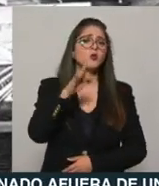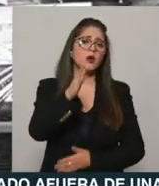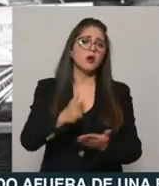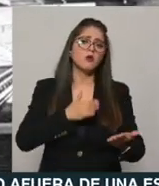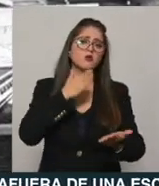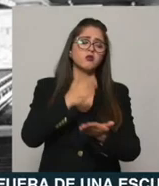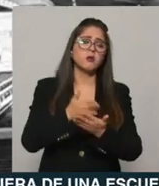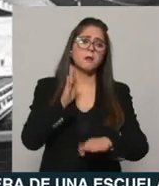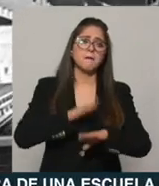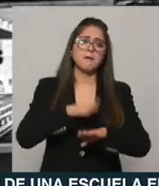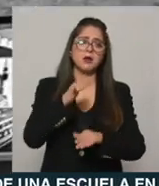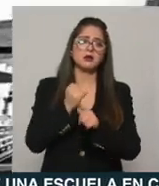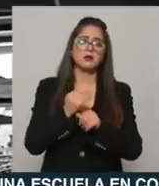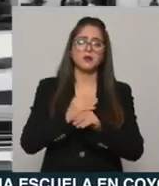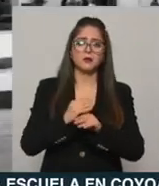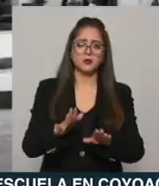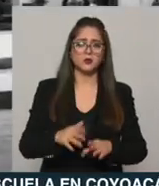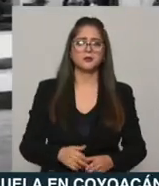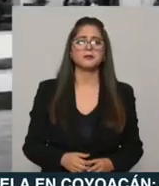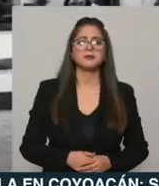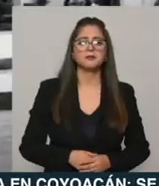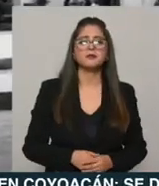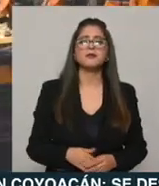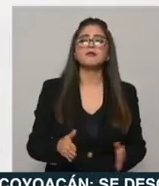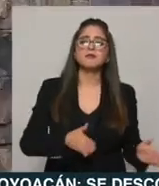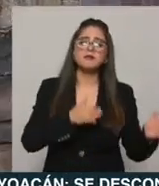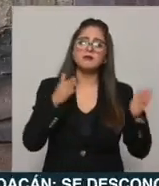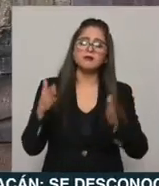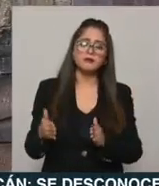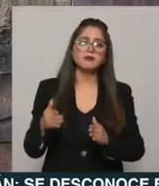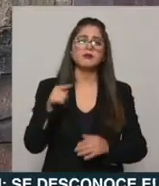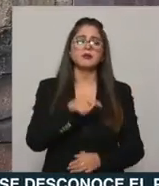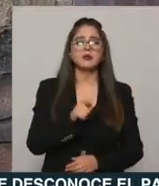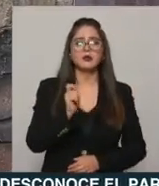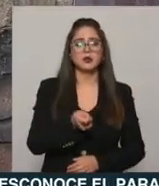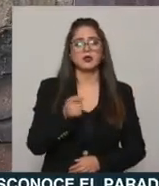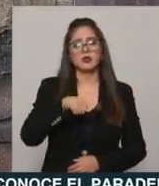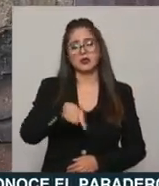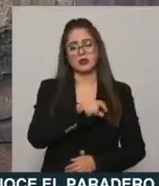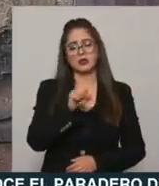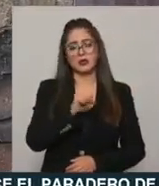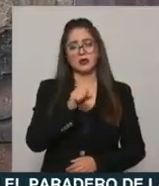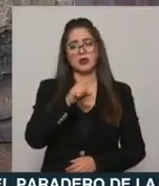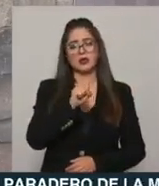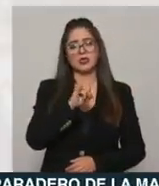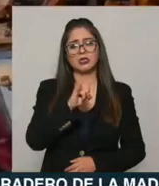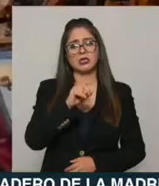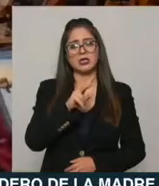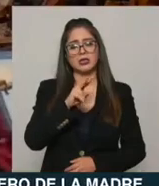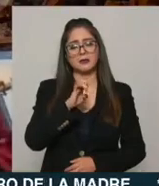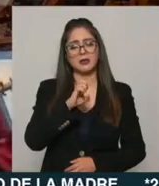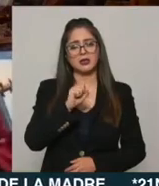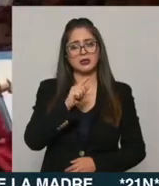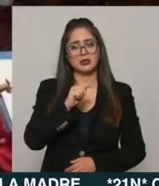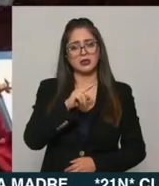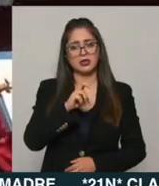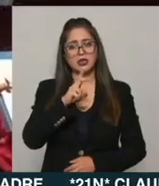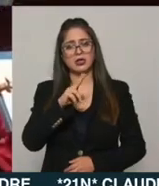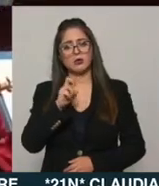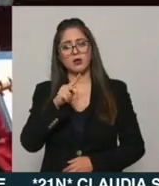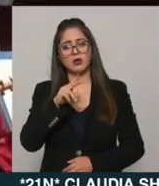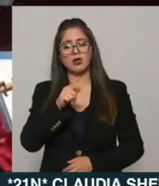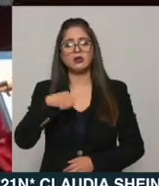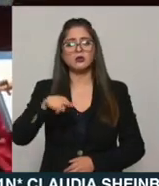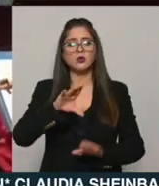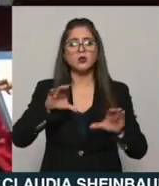acceder a más información. Por otro lado, este fin de semana en la Sala Silvestre Revueltas del Centro Cultural Olin Yolistli se va a realizar un gran